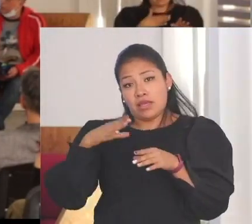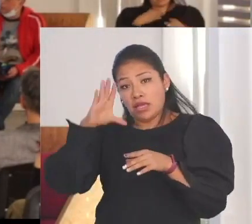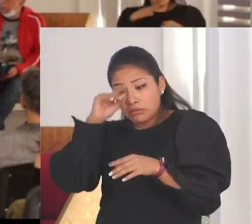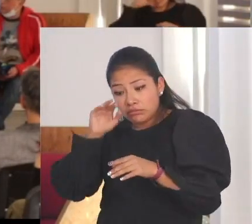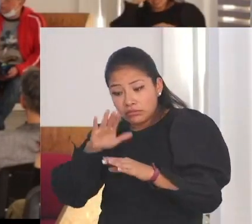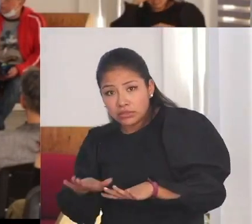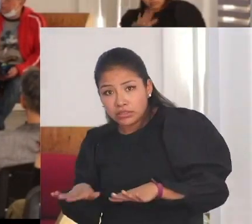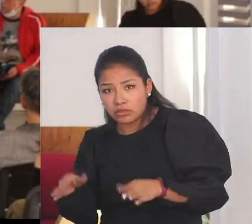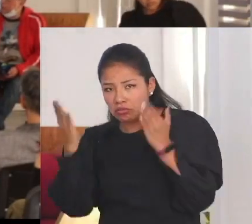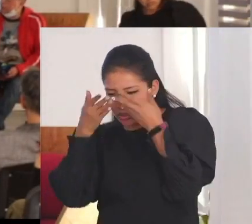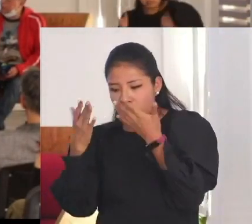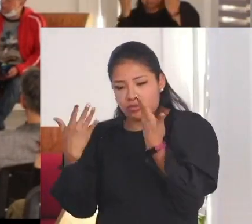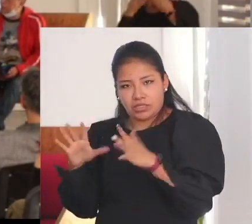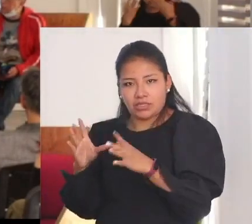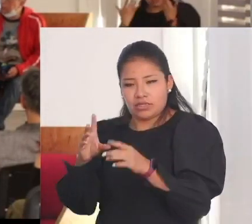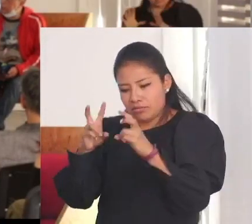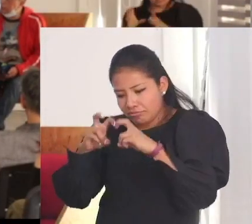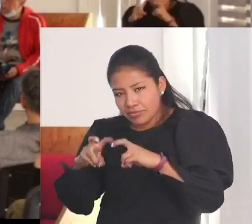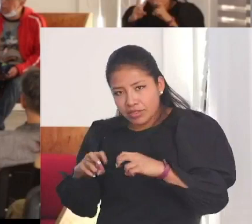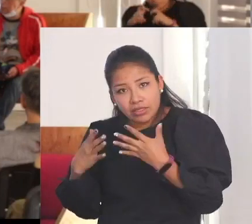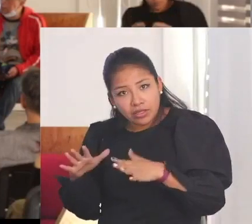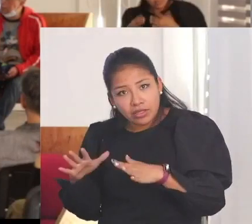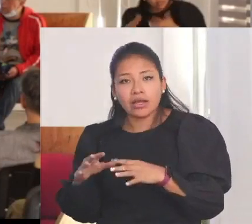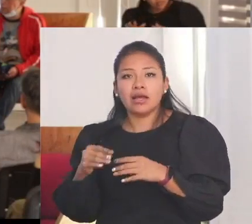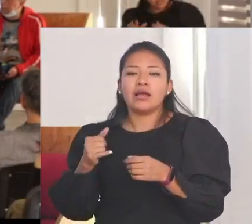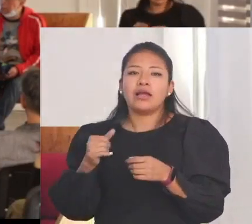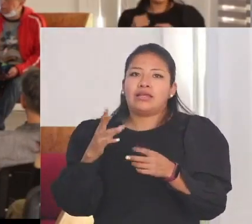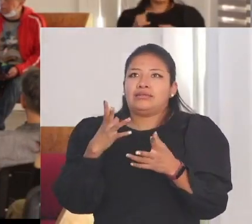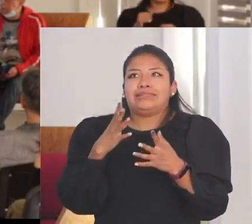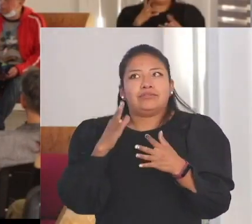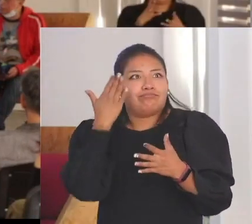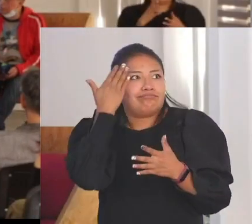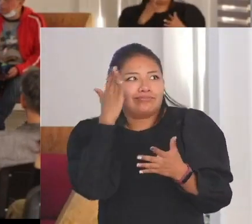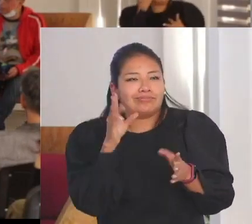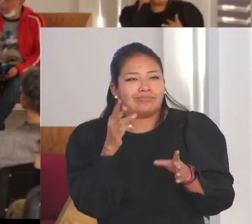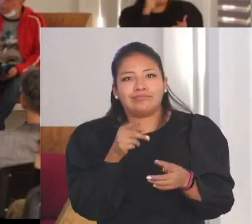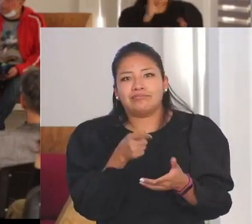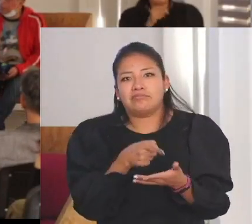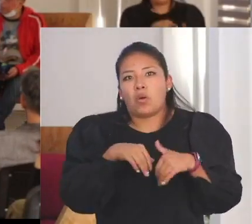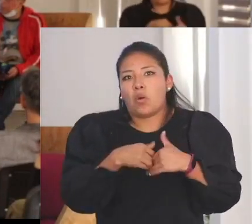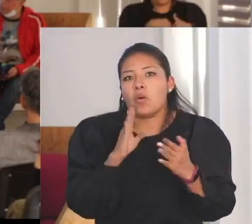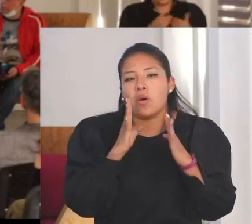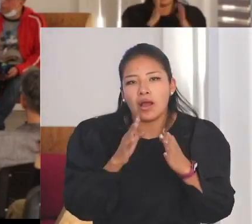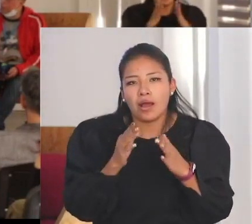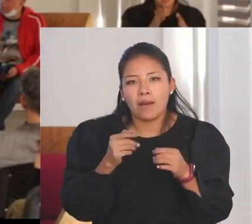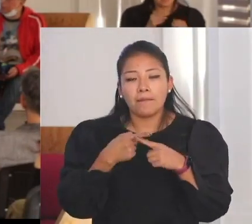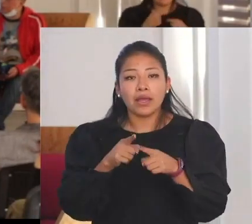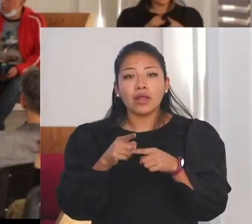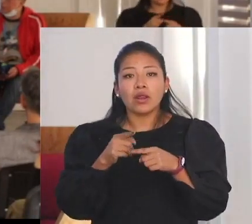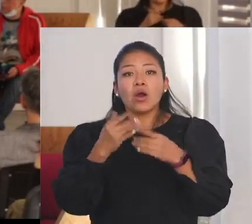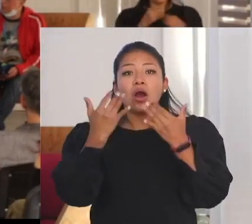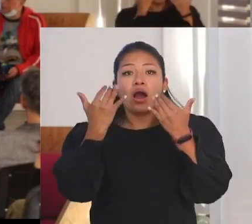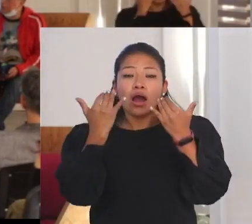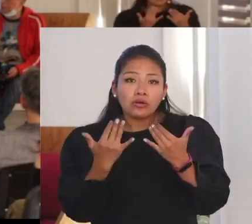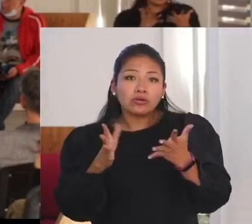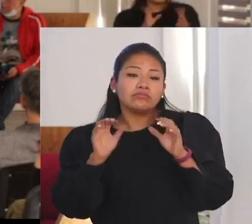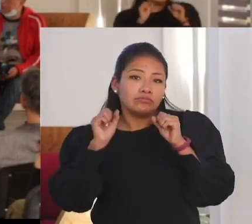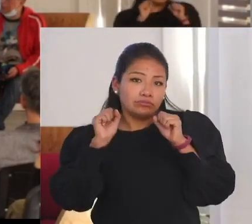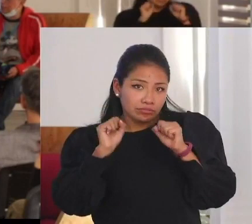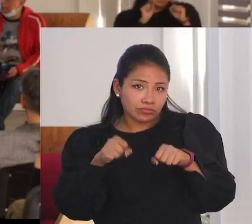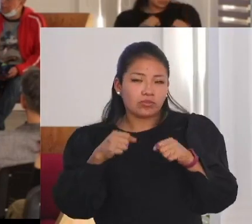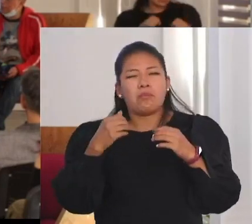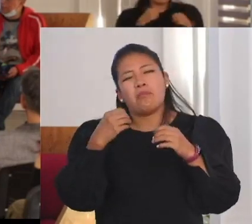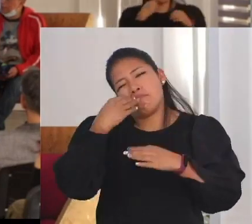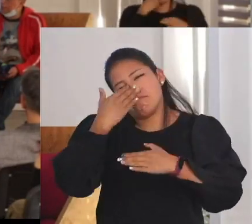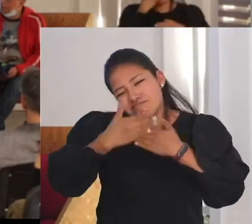otro tema tabú como tantos que hay todavía en el país y bueno esa ha sido la virtud que hemos tenido venimos luchando